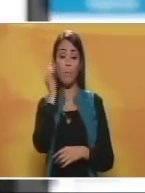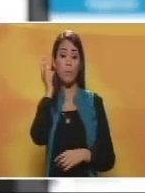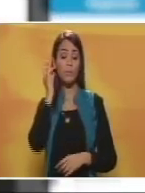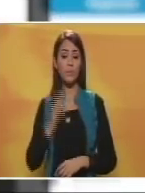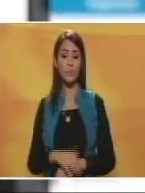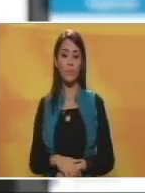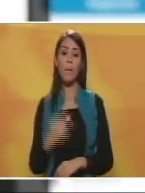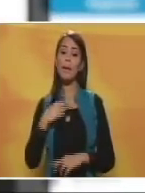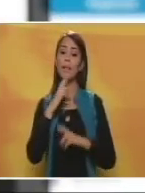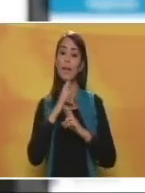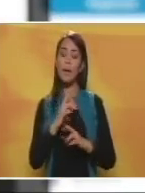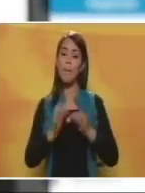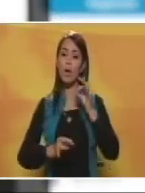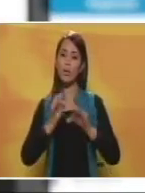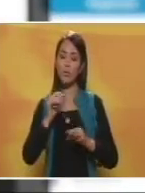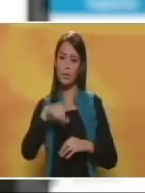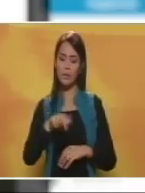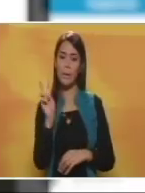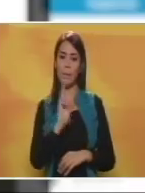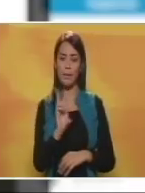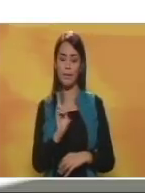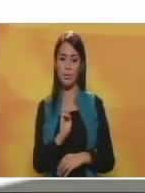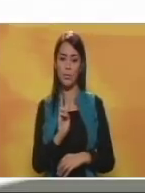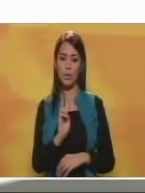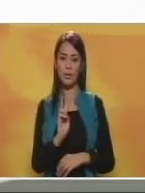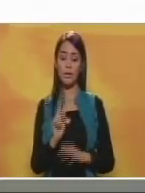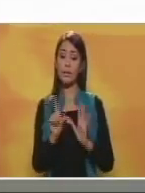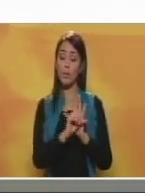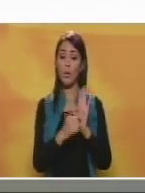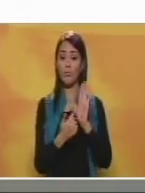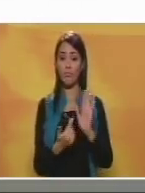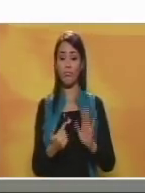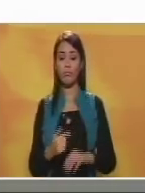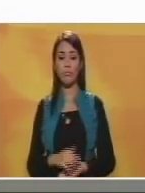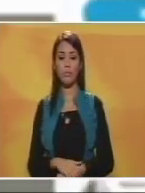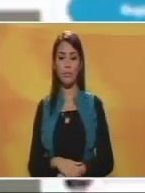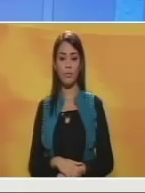para que respondan a la justicia de nuestro país de acuerdo con la legislación vigente.